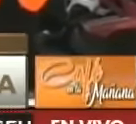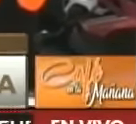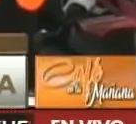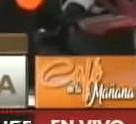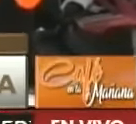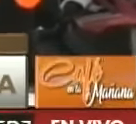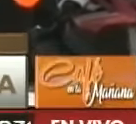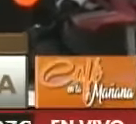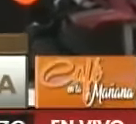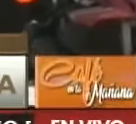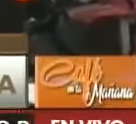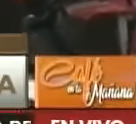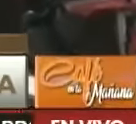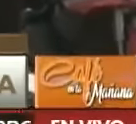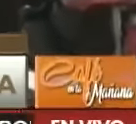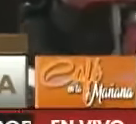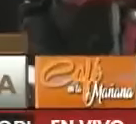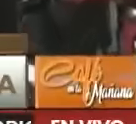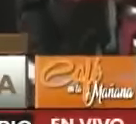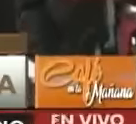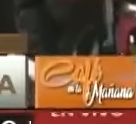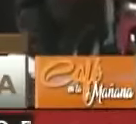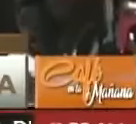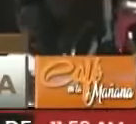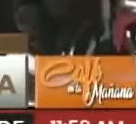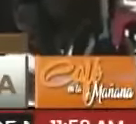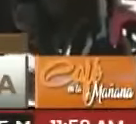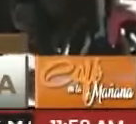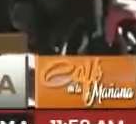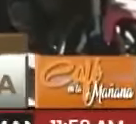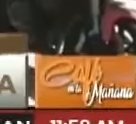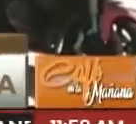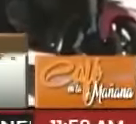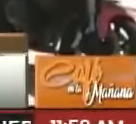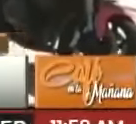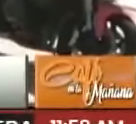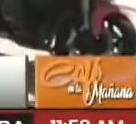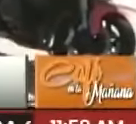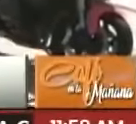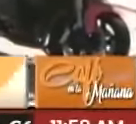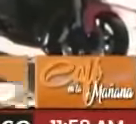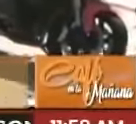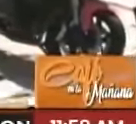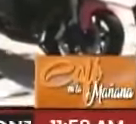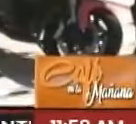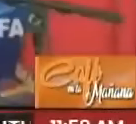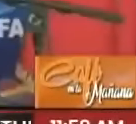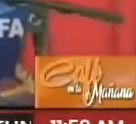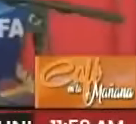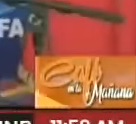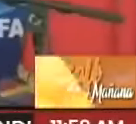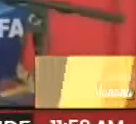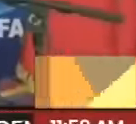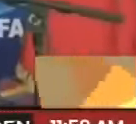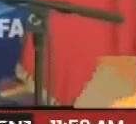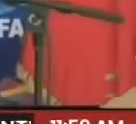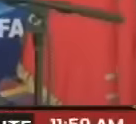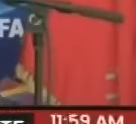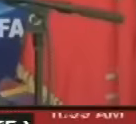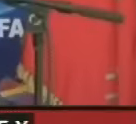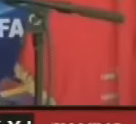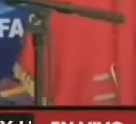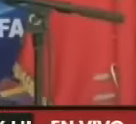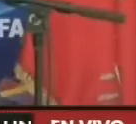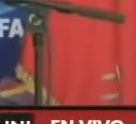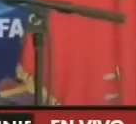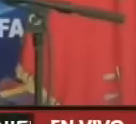que permita la seguridad ciudadana y sobre todo poniendo a orden del Comando Estratégico Operacional de nuestra Fuerza Armada Nacional